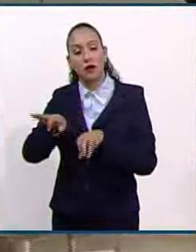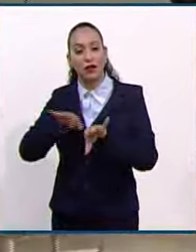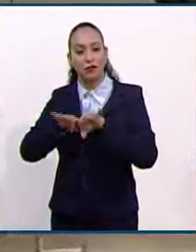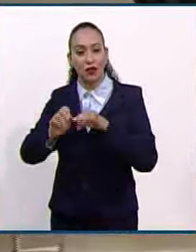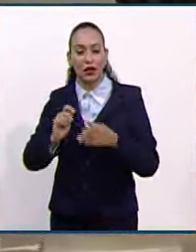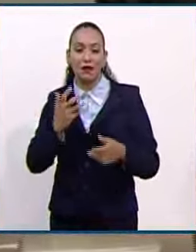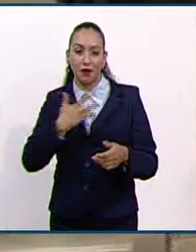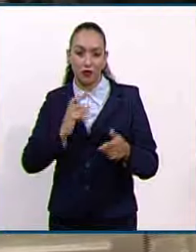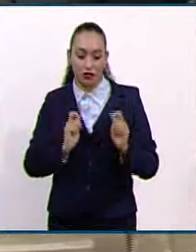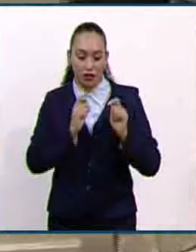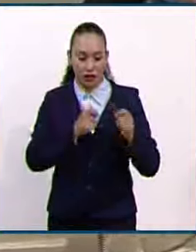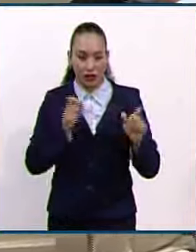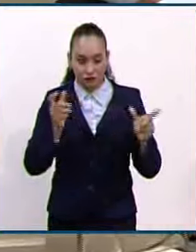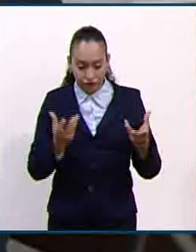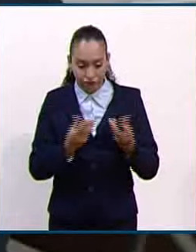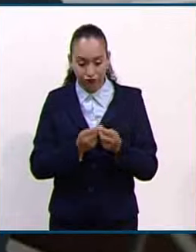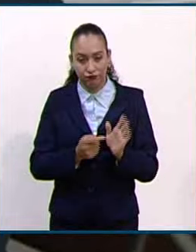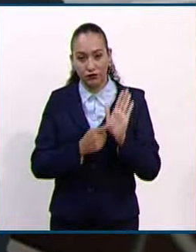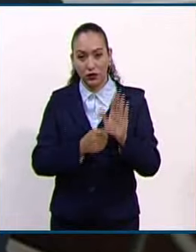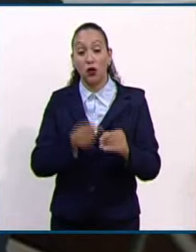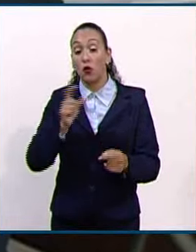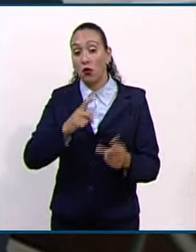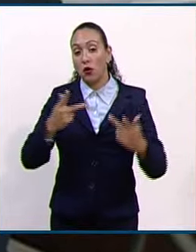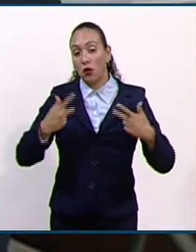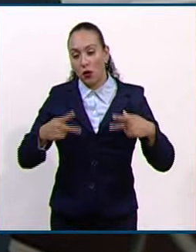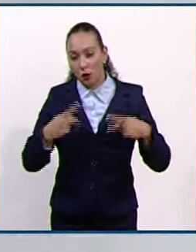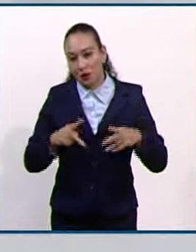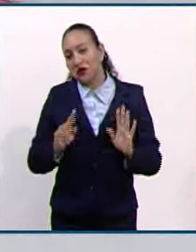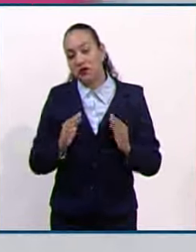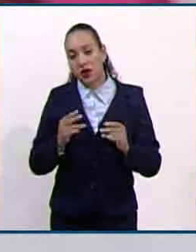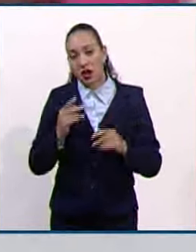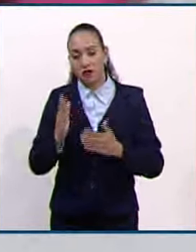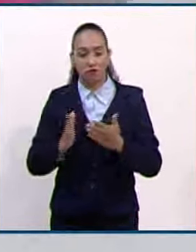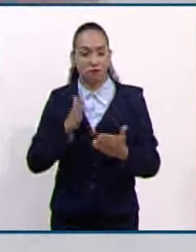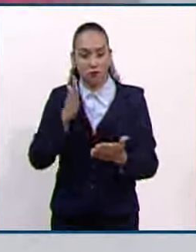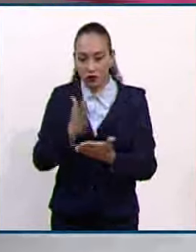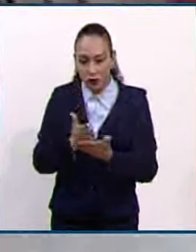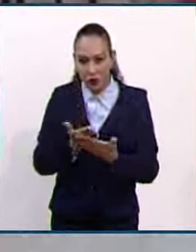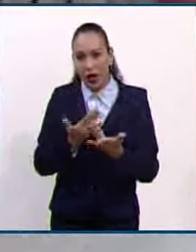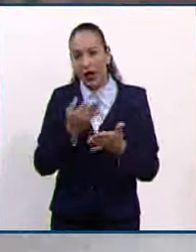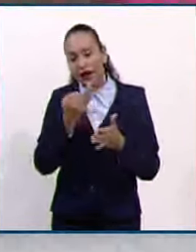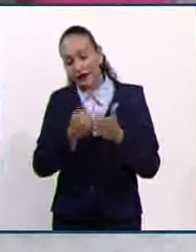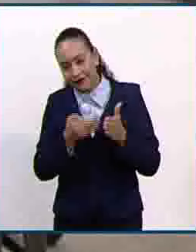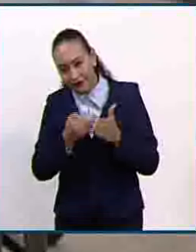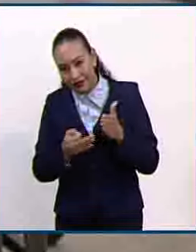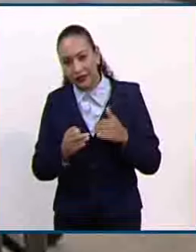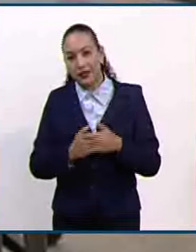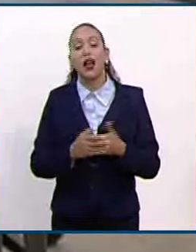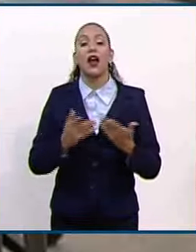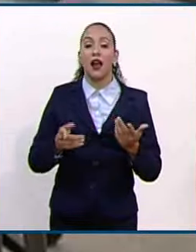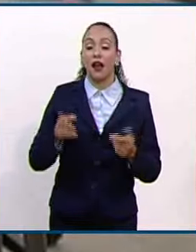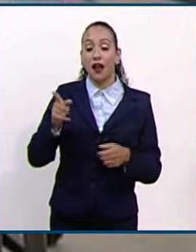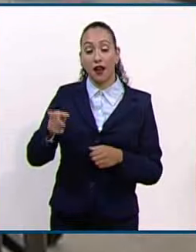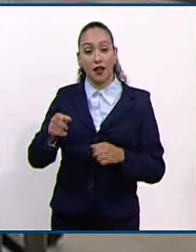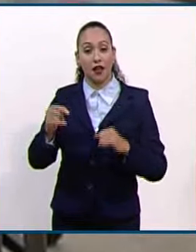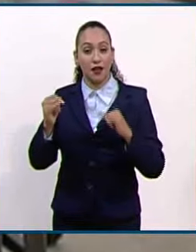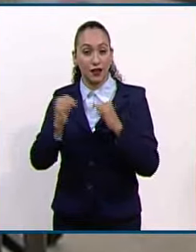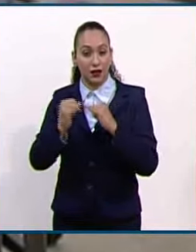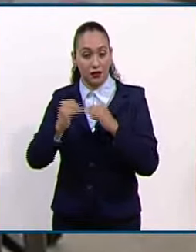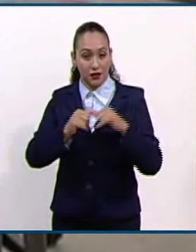asignado. En caso de ausencia temporal o permanente de la persona auxiliar de asistencia y puntualidad, la Dirección General de Tecnologías